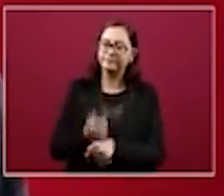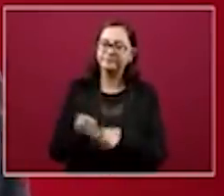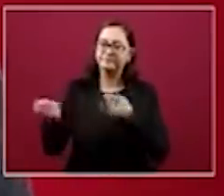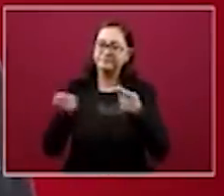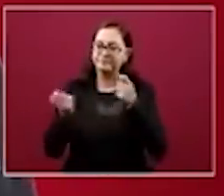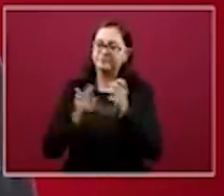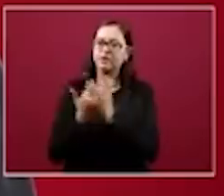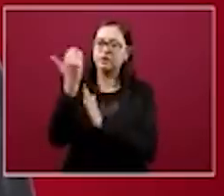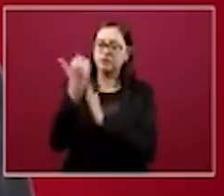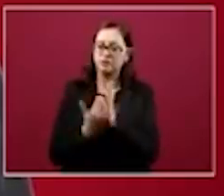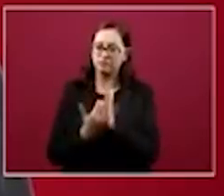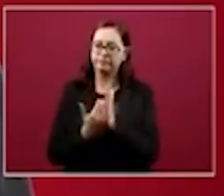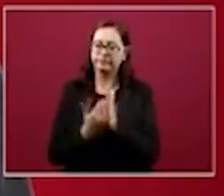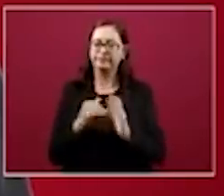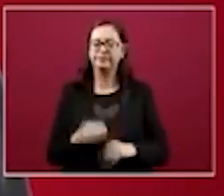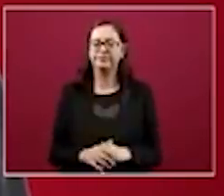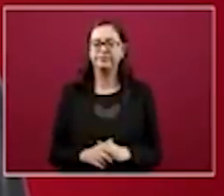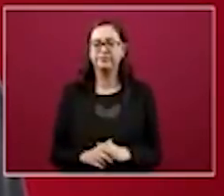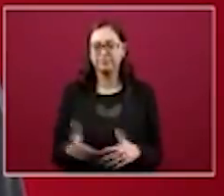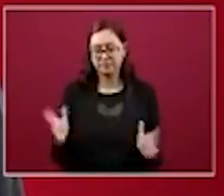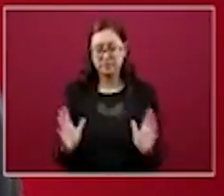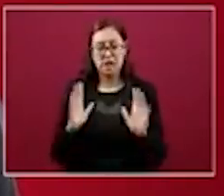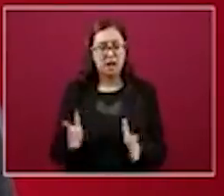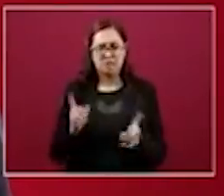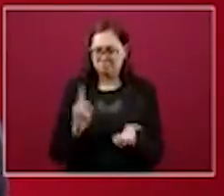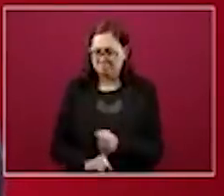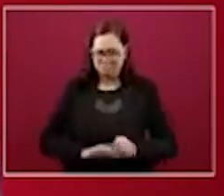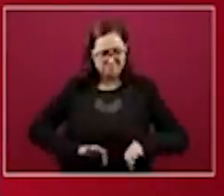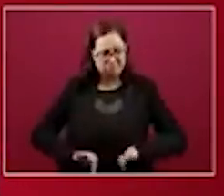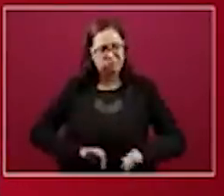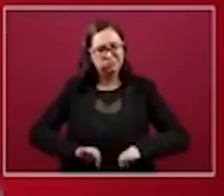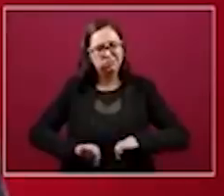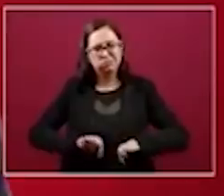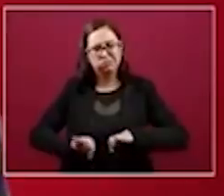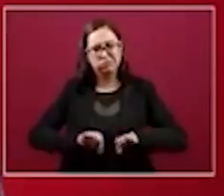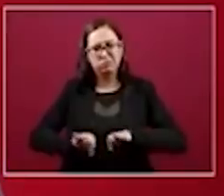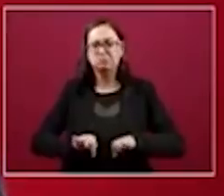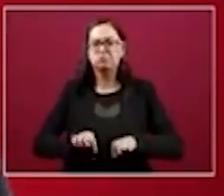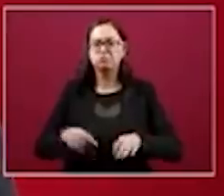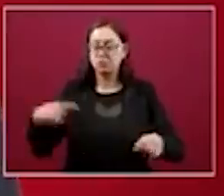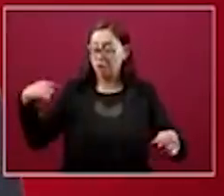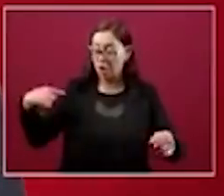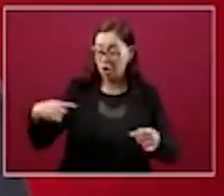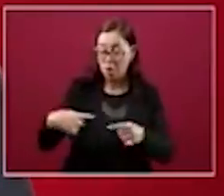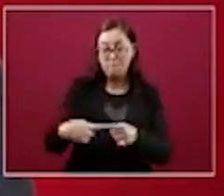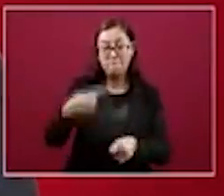Se está trabajando con este propósito. Lo importante es que vamos a cumplir en todo este